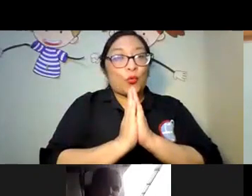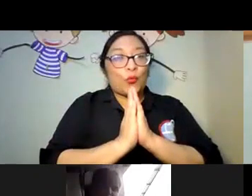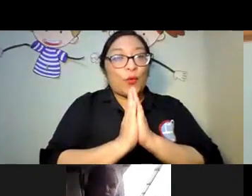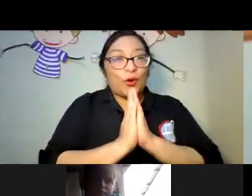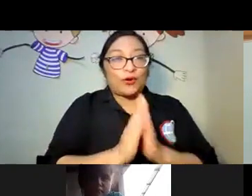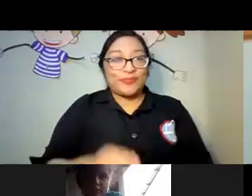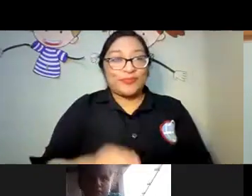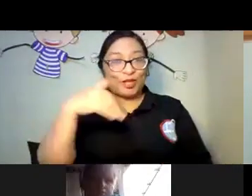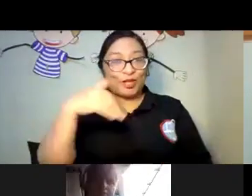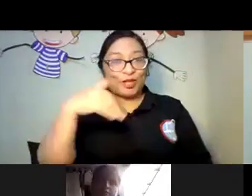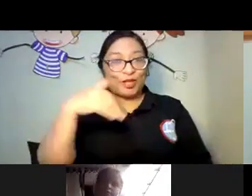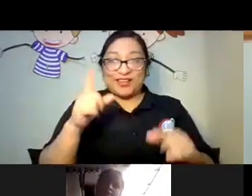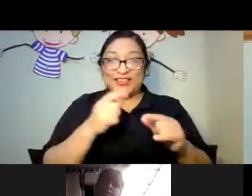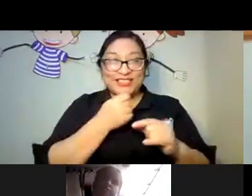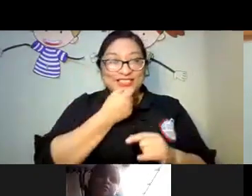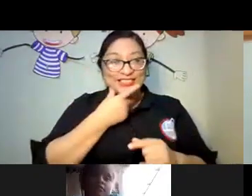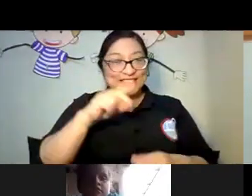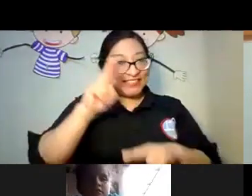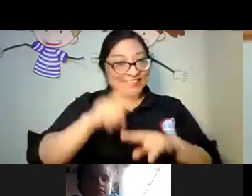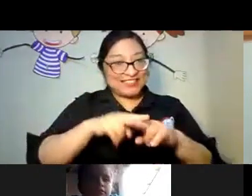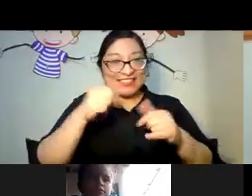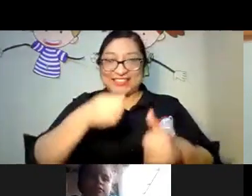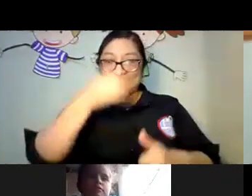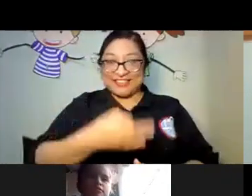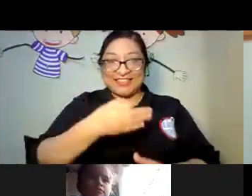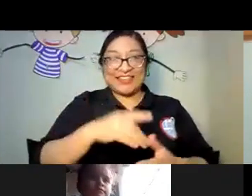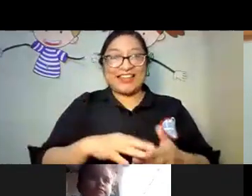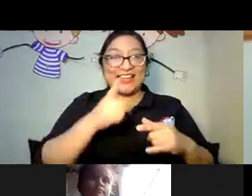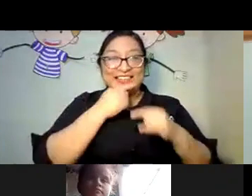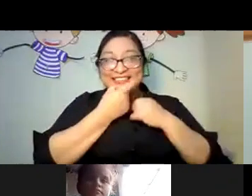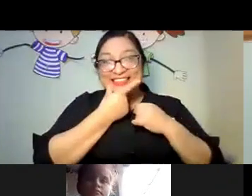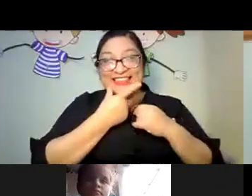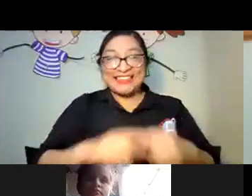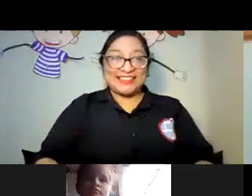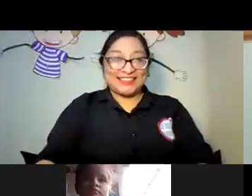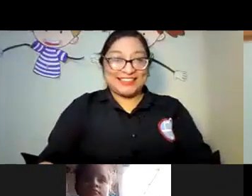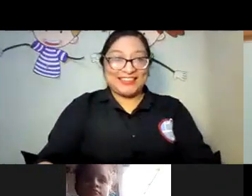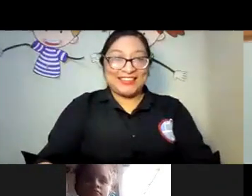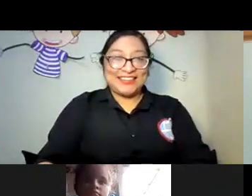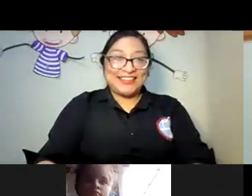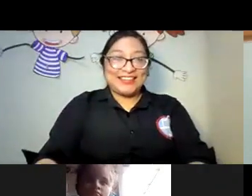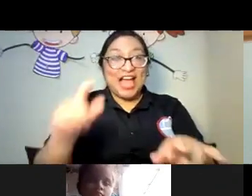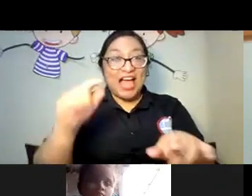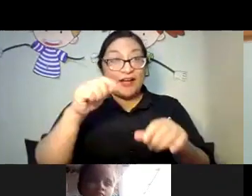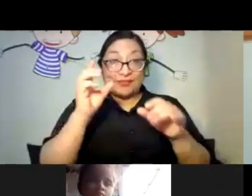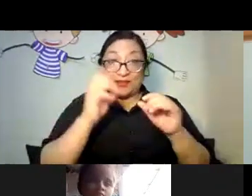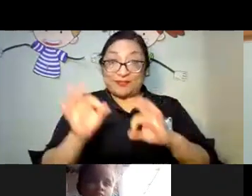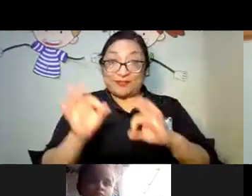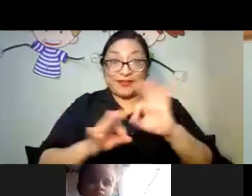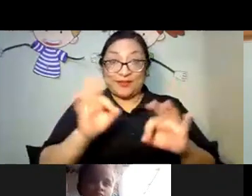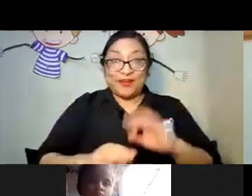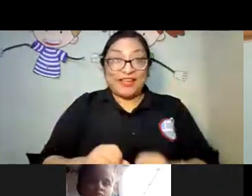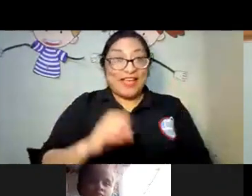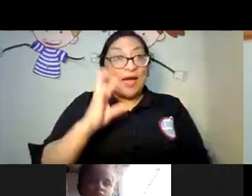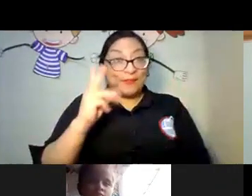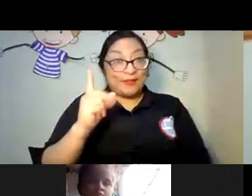nos ponemos cómodos. Y vamos entonces a iniciar con las capturas de las fotografías. A la